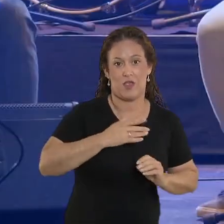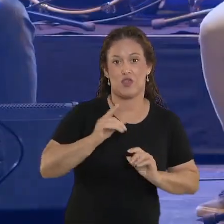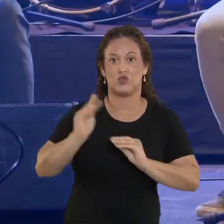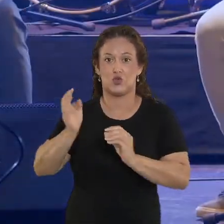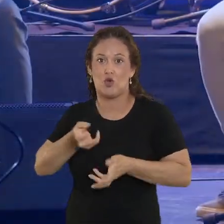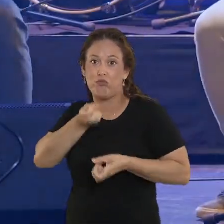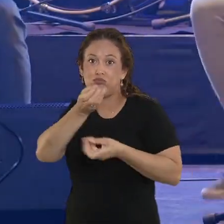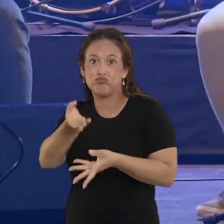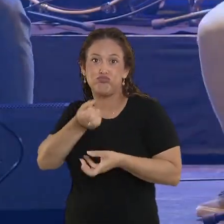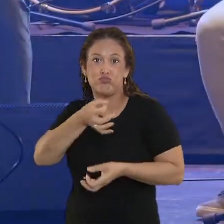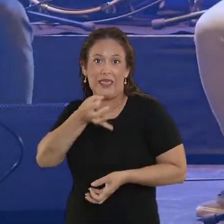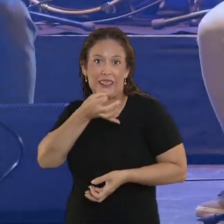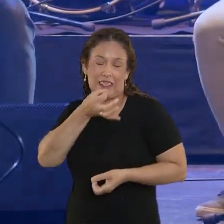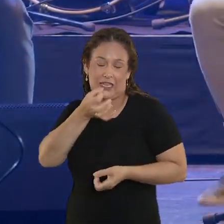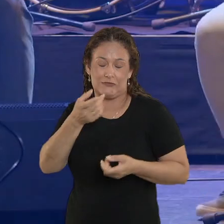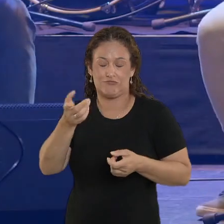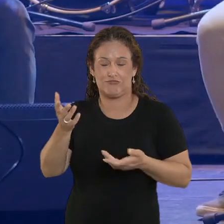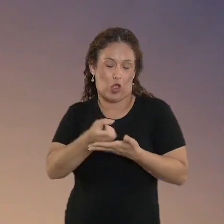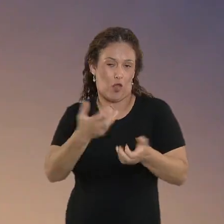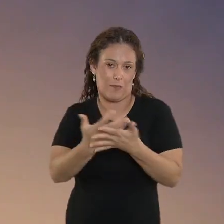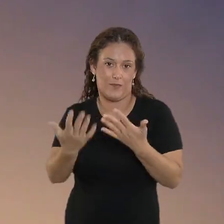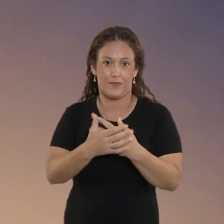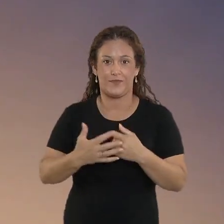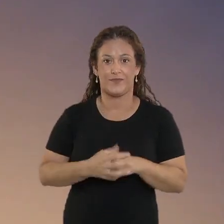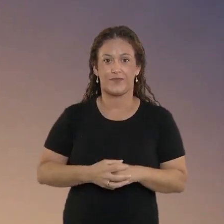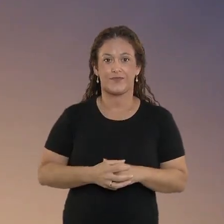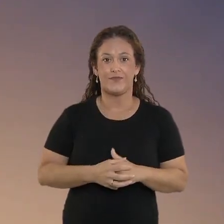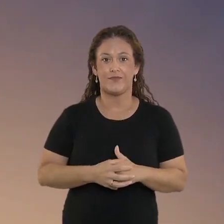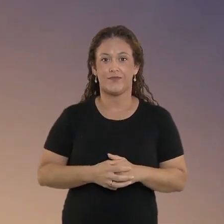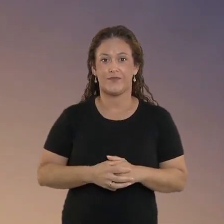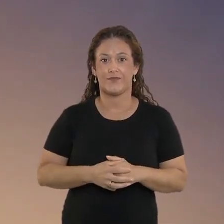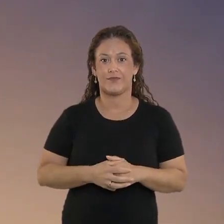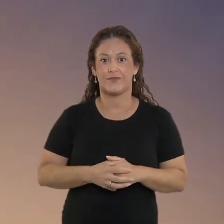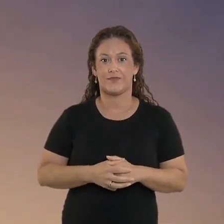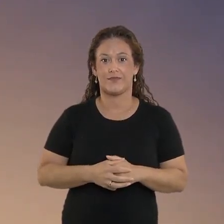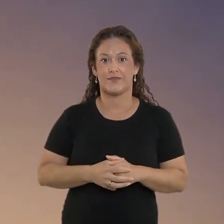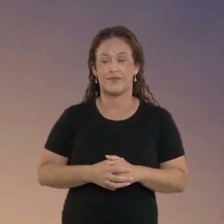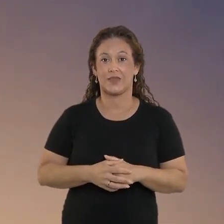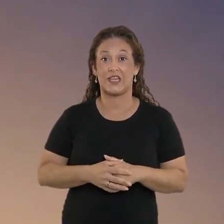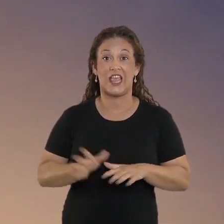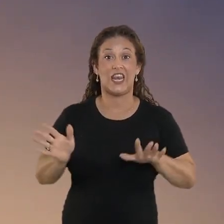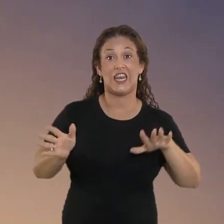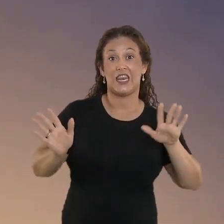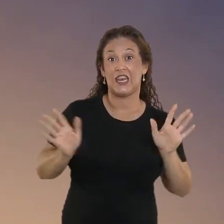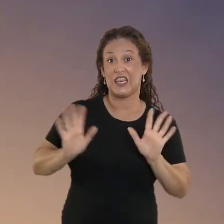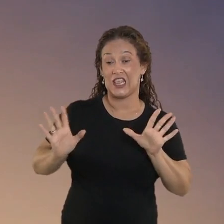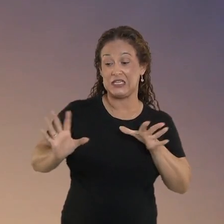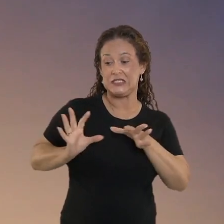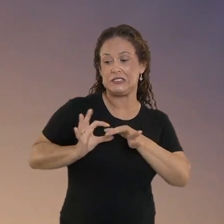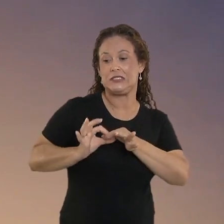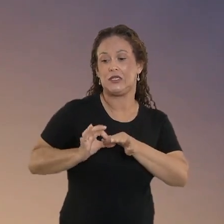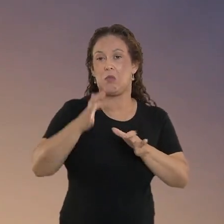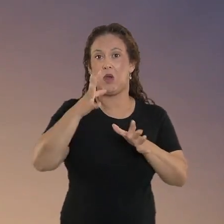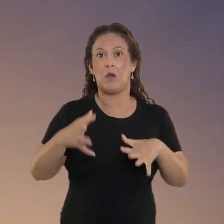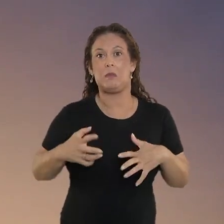mis canciones, sus sketches, sus monólogos, y hacer de todo un poco. Nada nos unió tanto como aquellos picores,